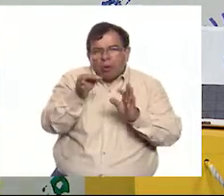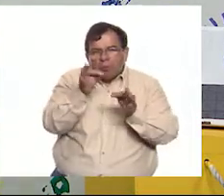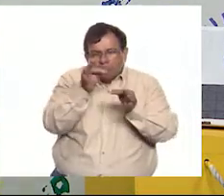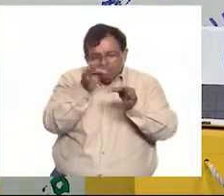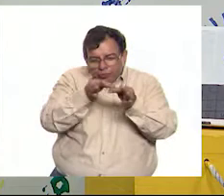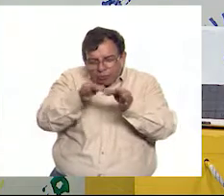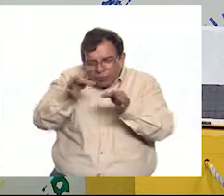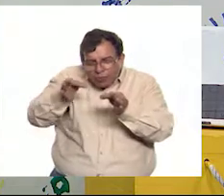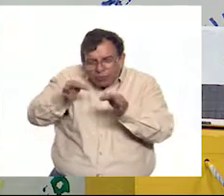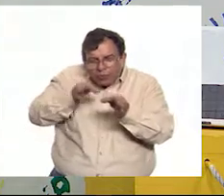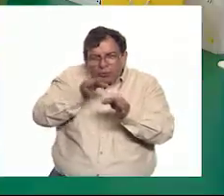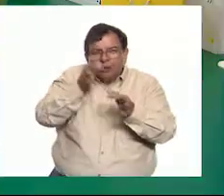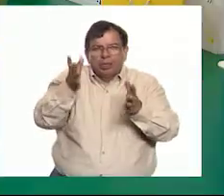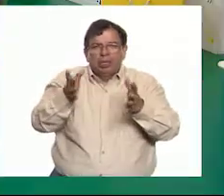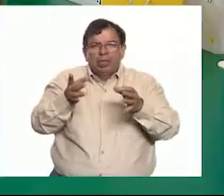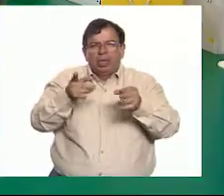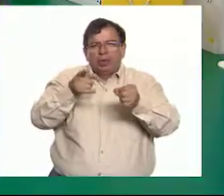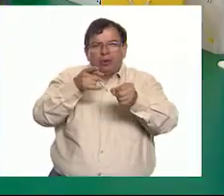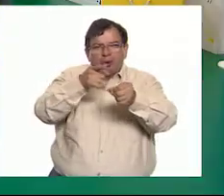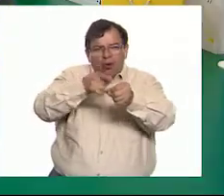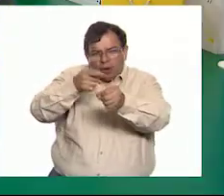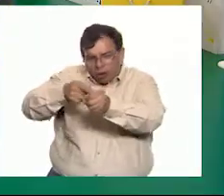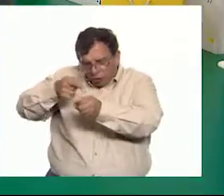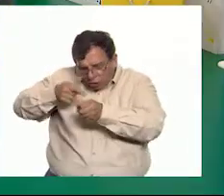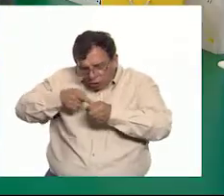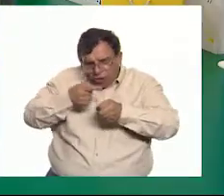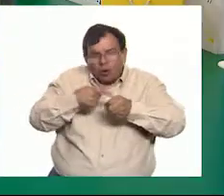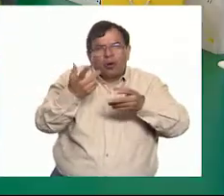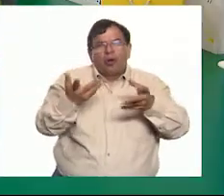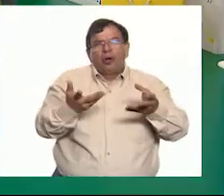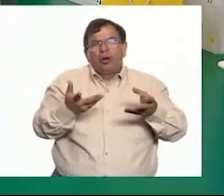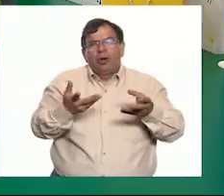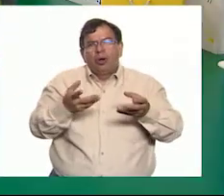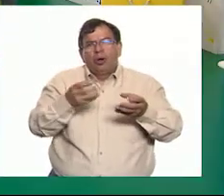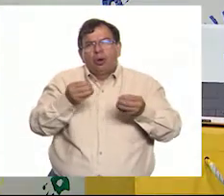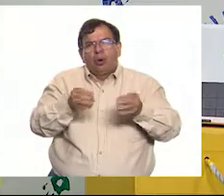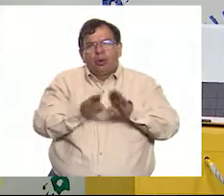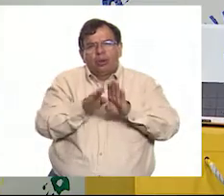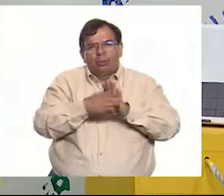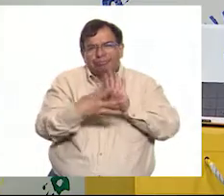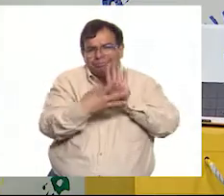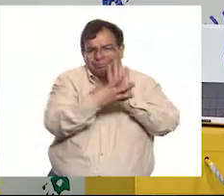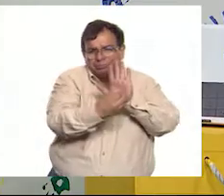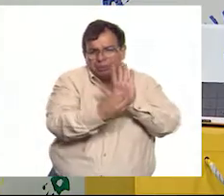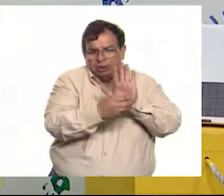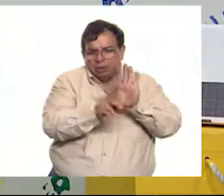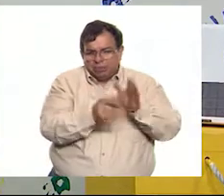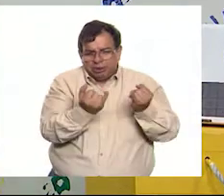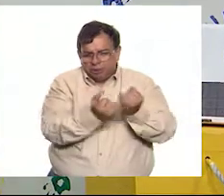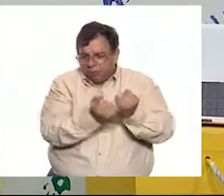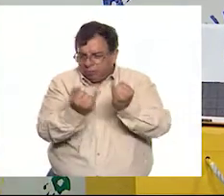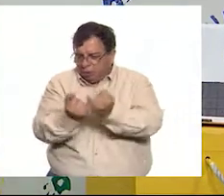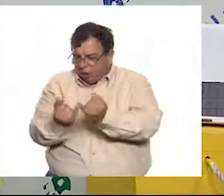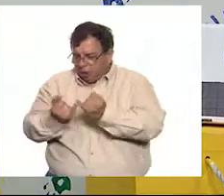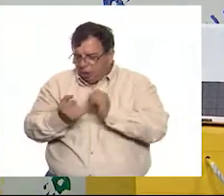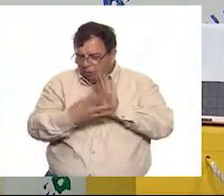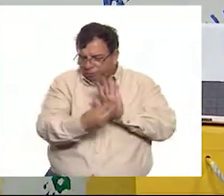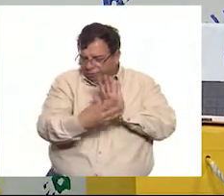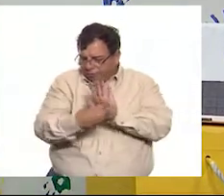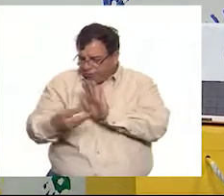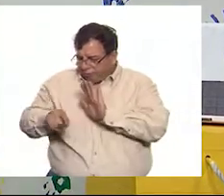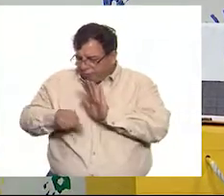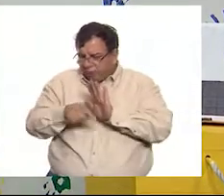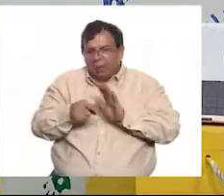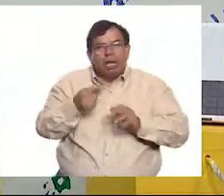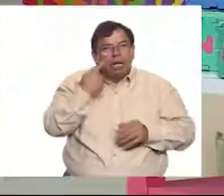puntitos, podemos usar los colores y que también se puede obtener un patrón que se repite en los dibujos. Sí, aquí